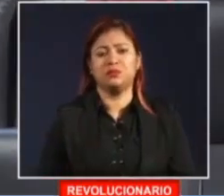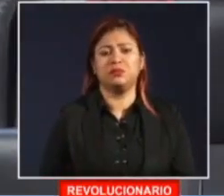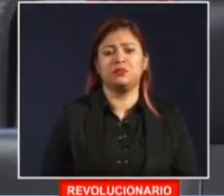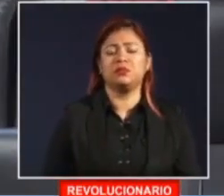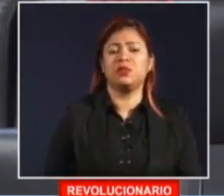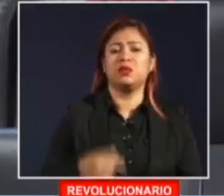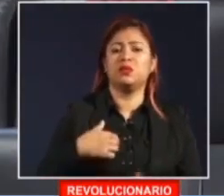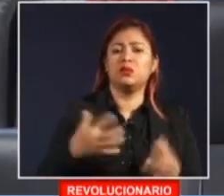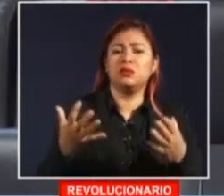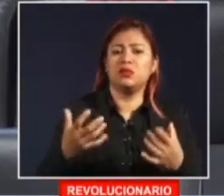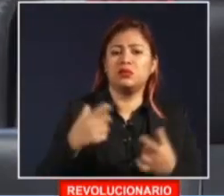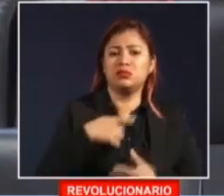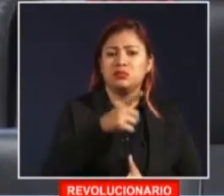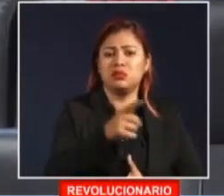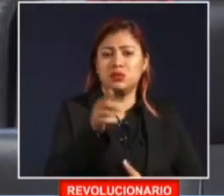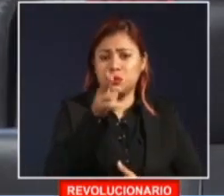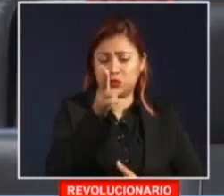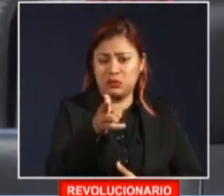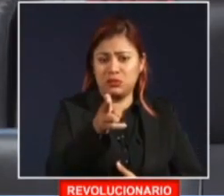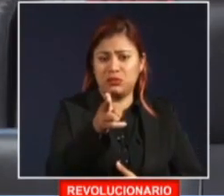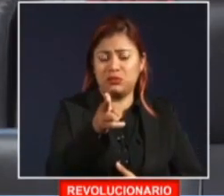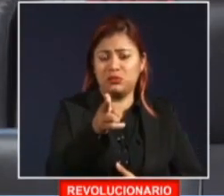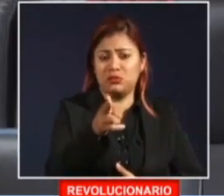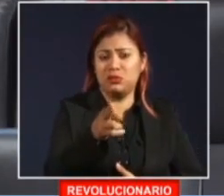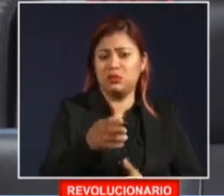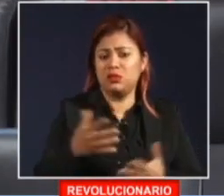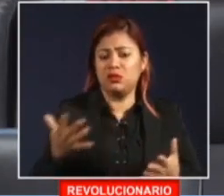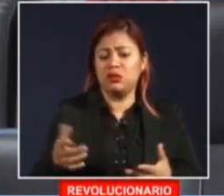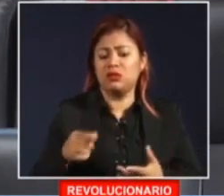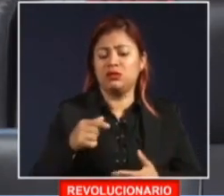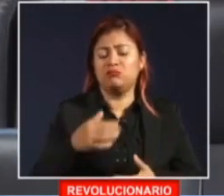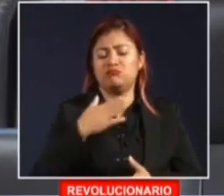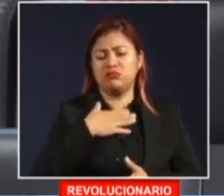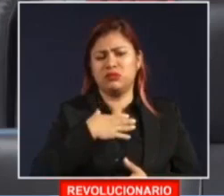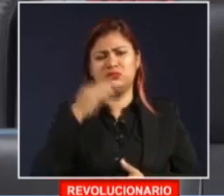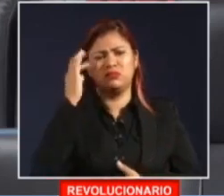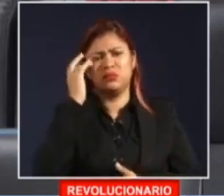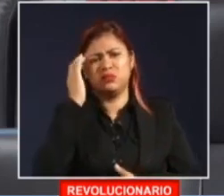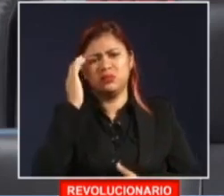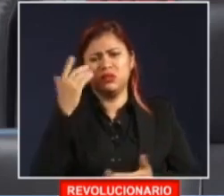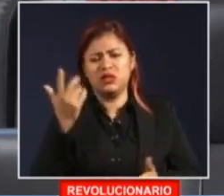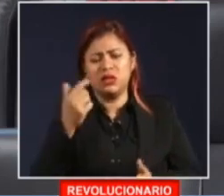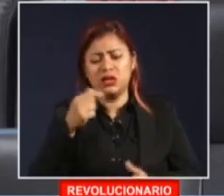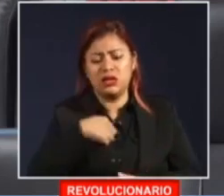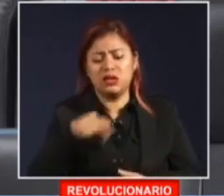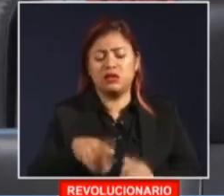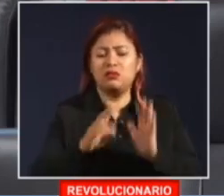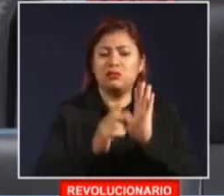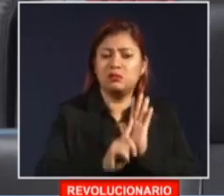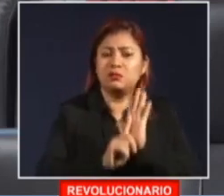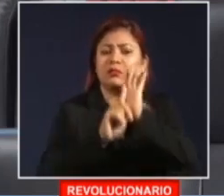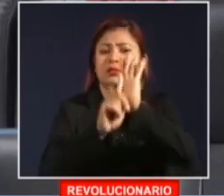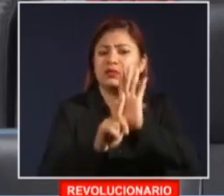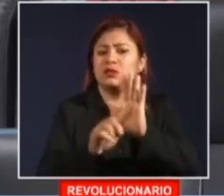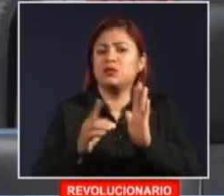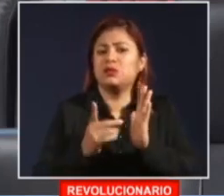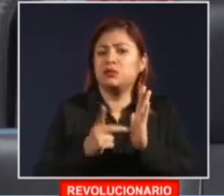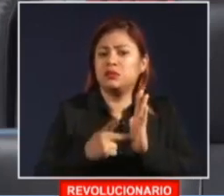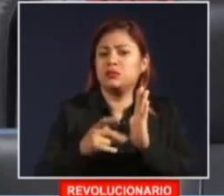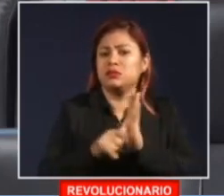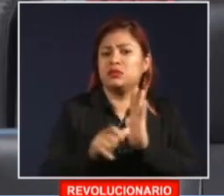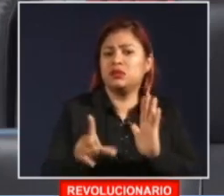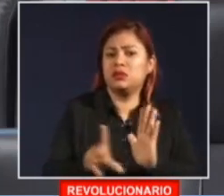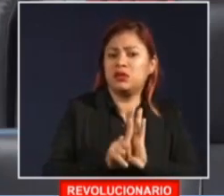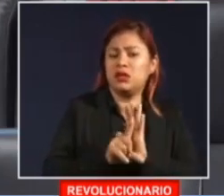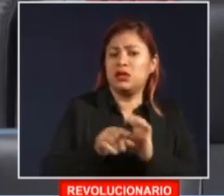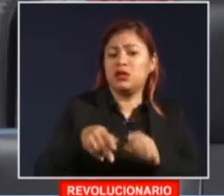Quiero señalarle a usted que mi motivación para presentar este anteproyecto de ley es la noticia que